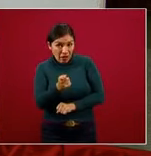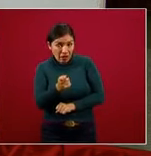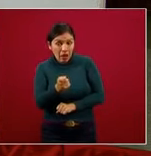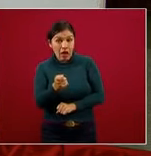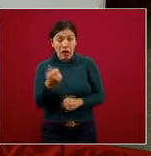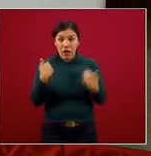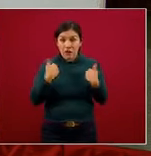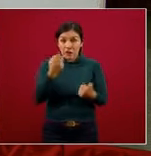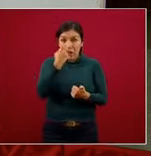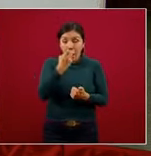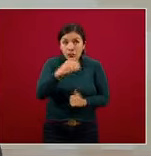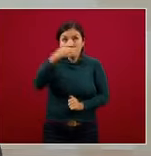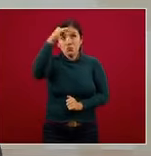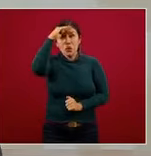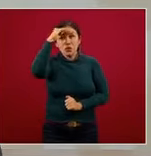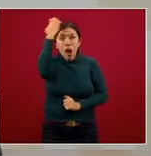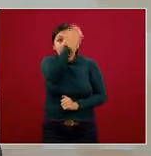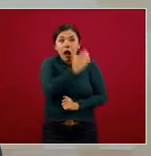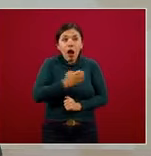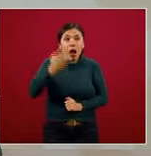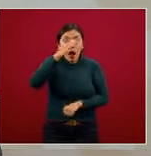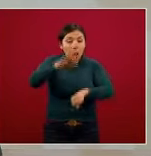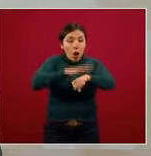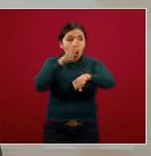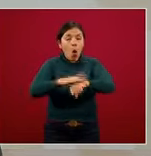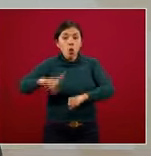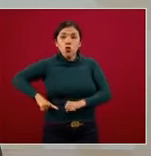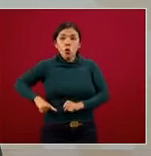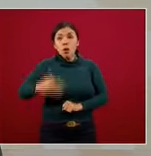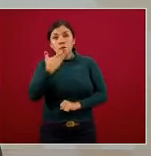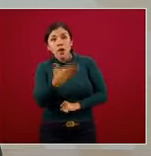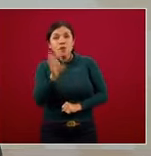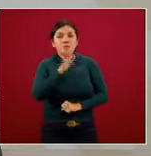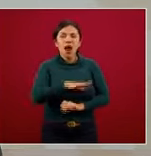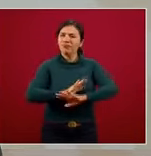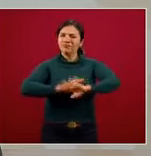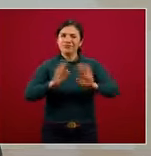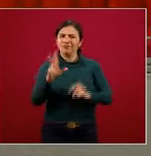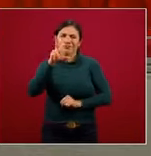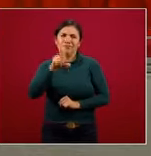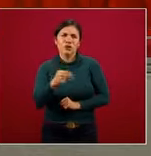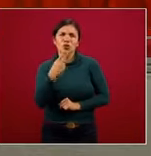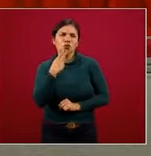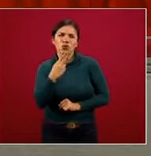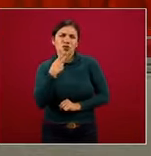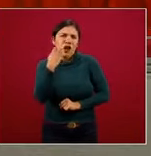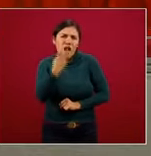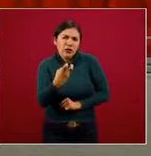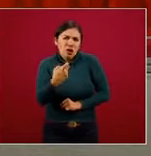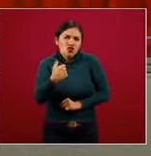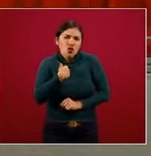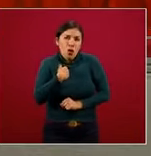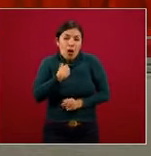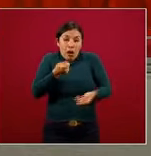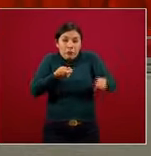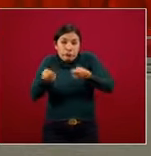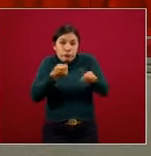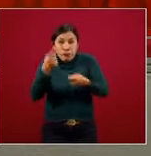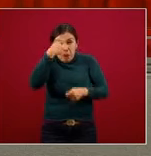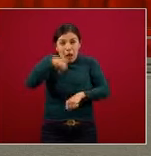que directamente nos lleve a evaluar el desempeño de los gobiernos estatales. Ni es el propósito, ni son los métodos